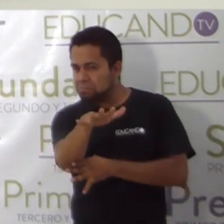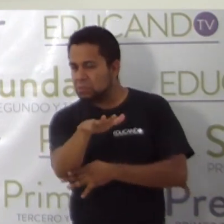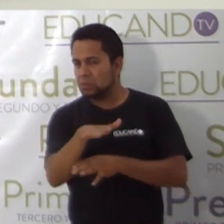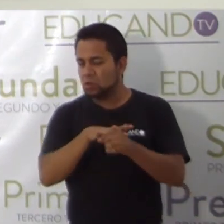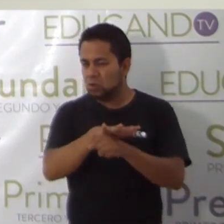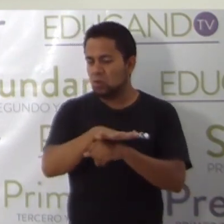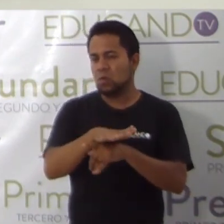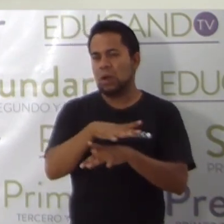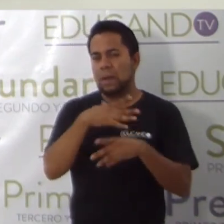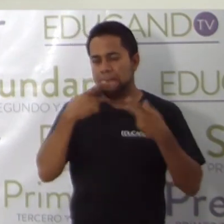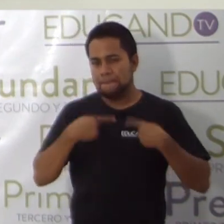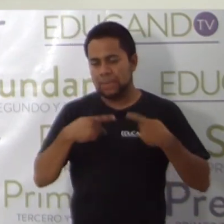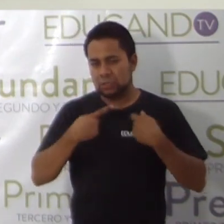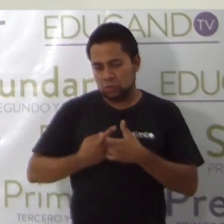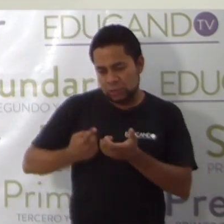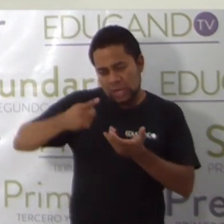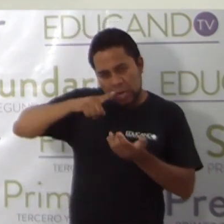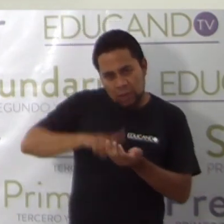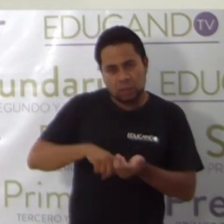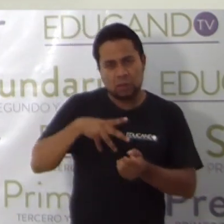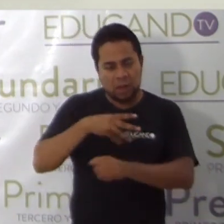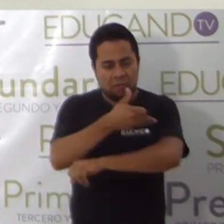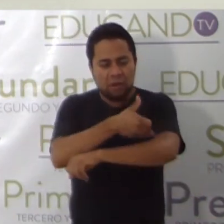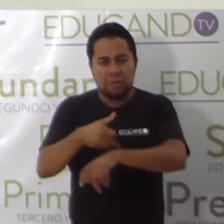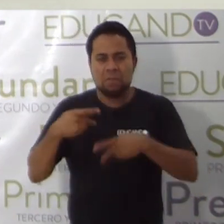el número de integrantes de familia